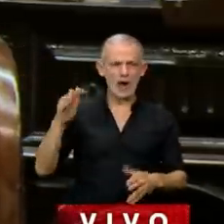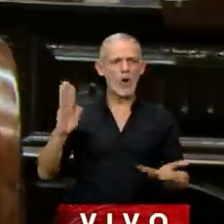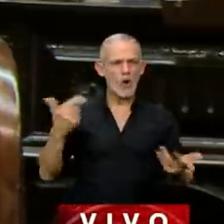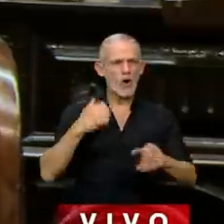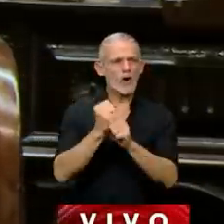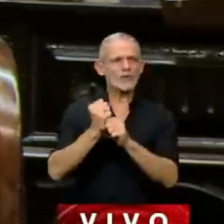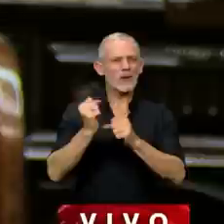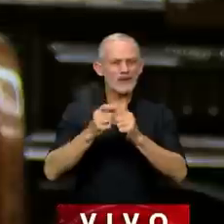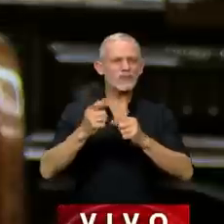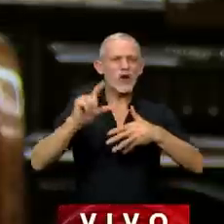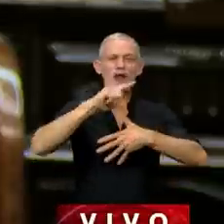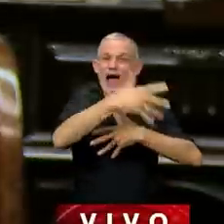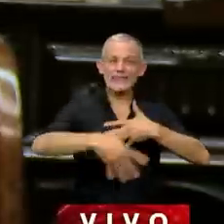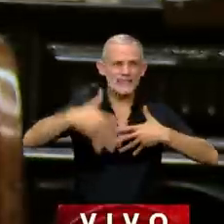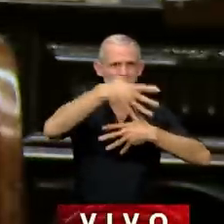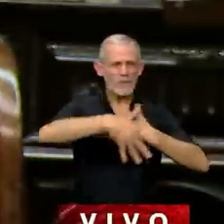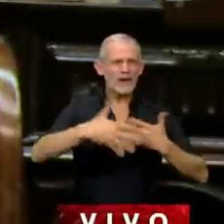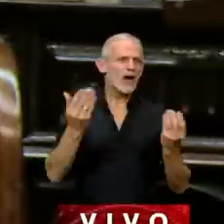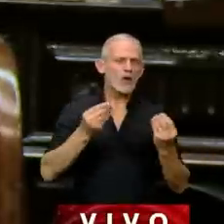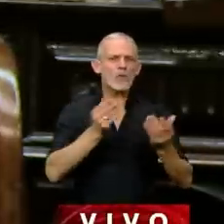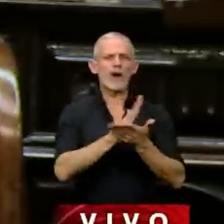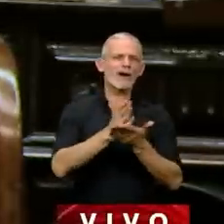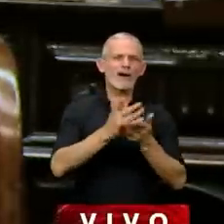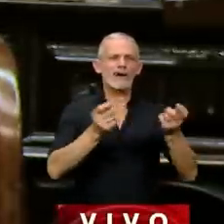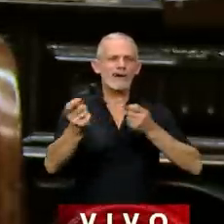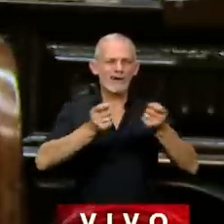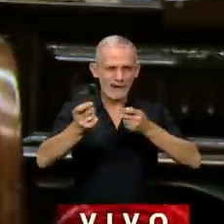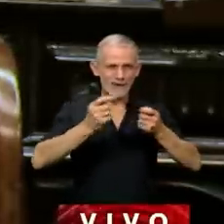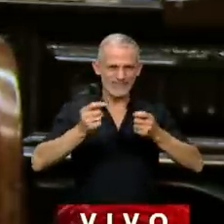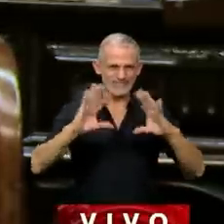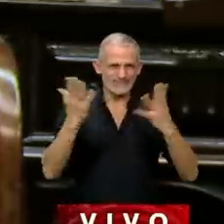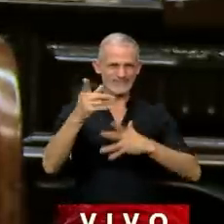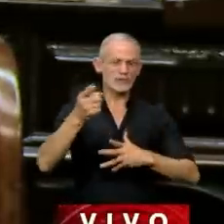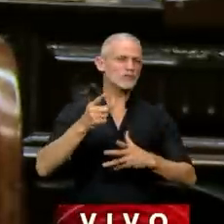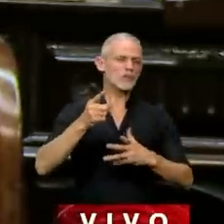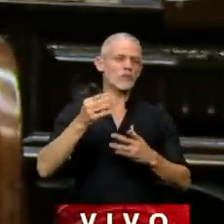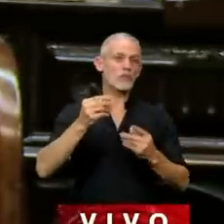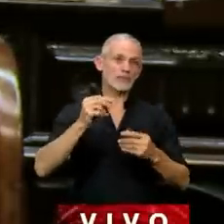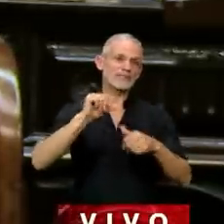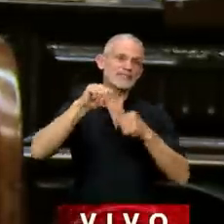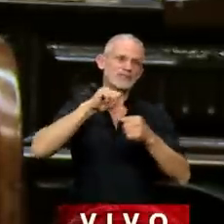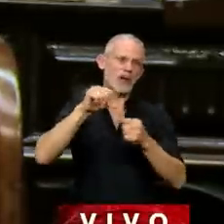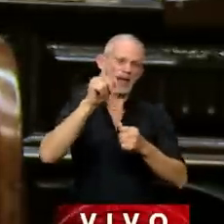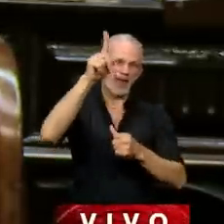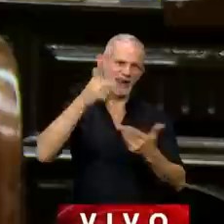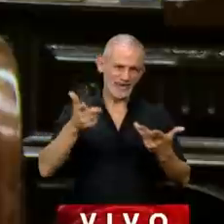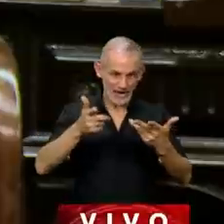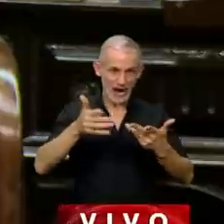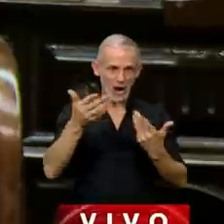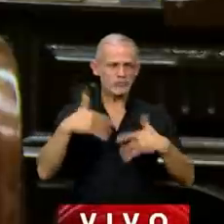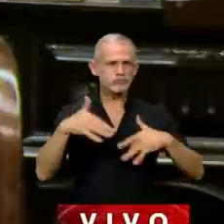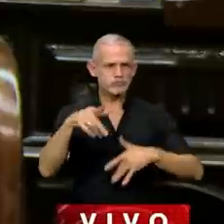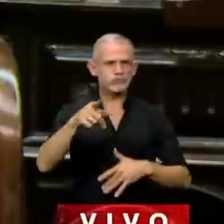de trabajar en toda Latinoamérica, mediando en conflictos internacionales, sobre todo en Centroamérica, donde el